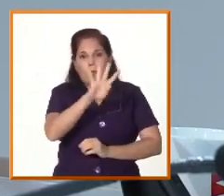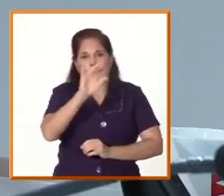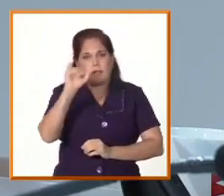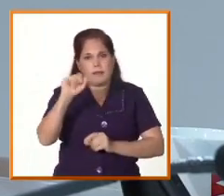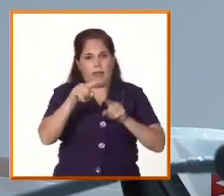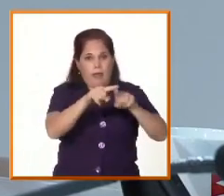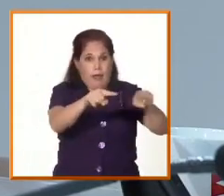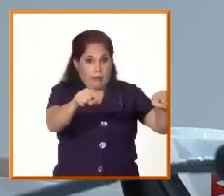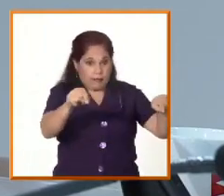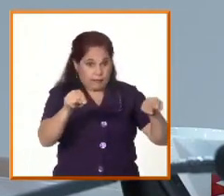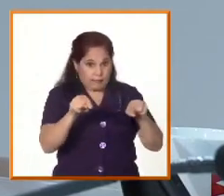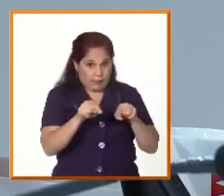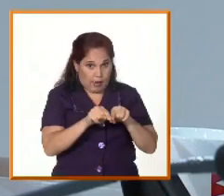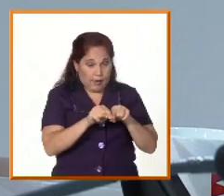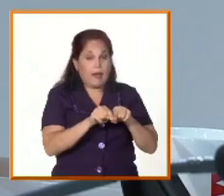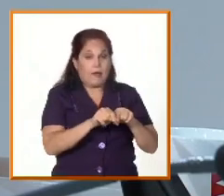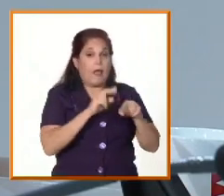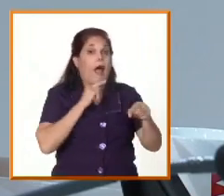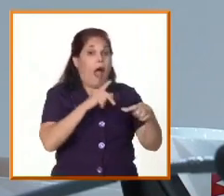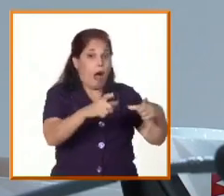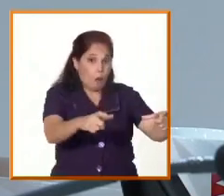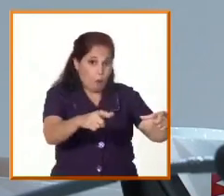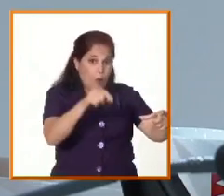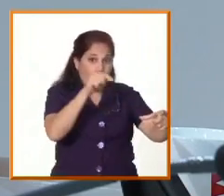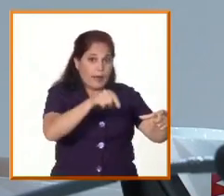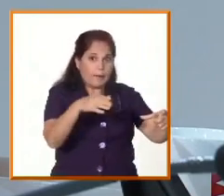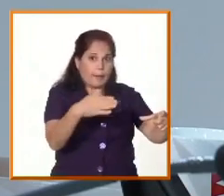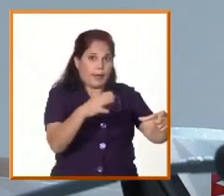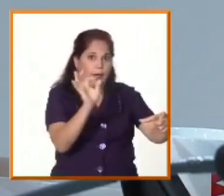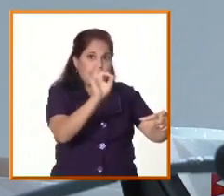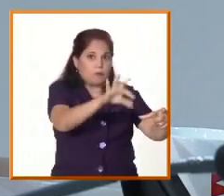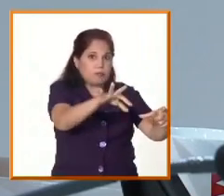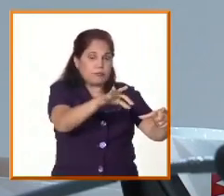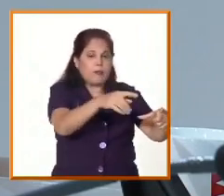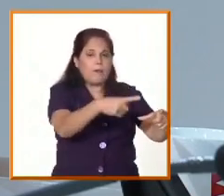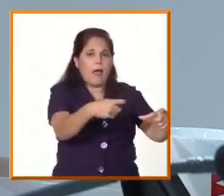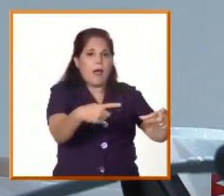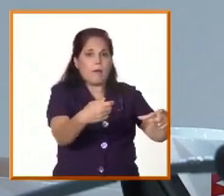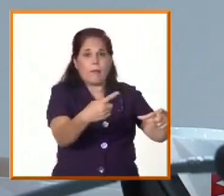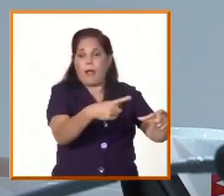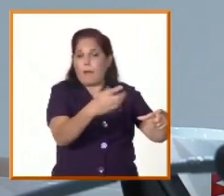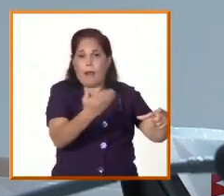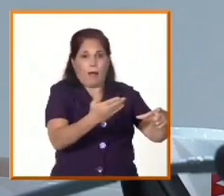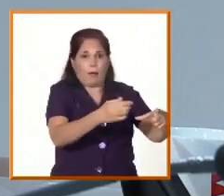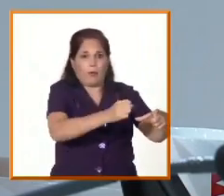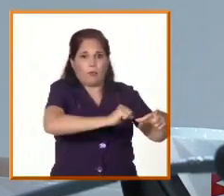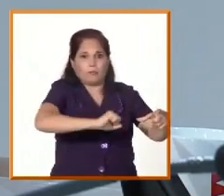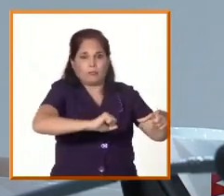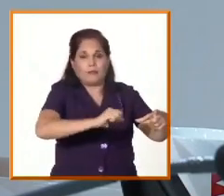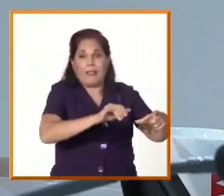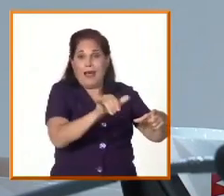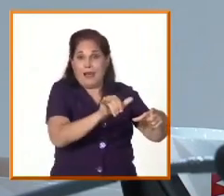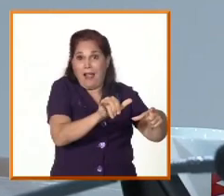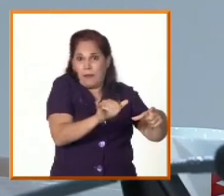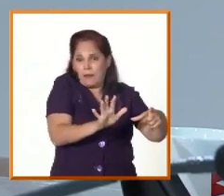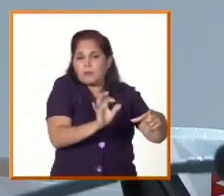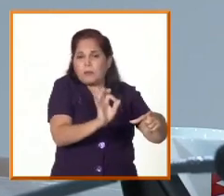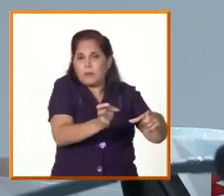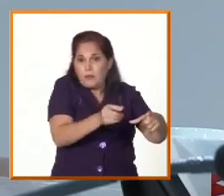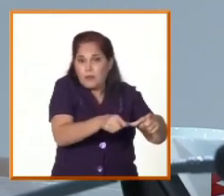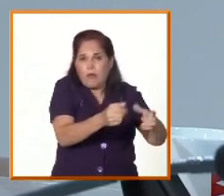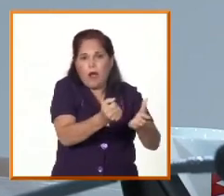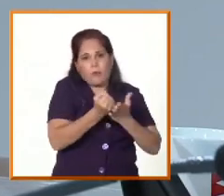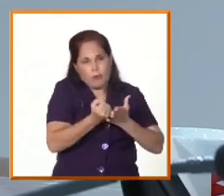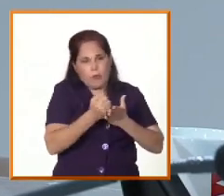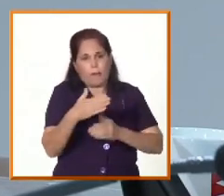en tareas que están sembradas un nivel fuerte de estas hectáreas y que también están contribuyendo a